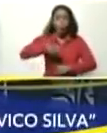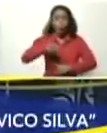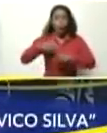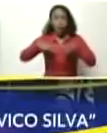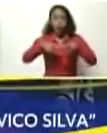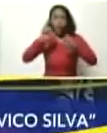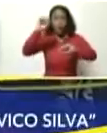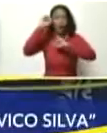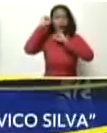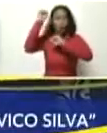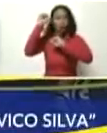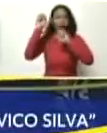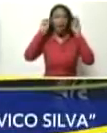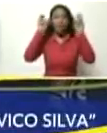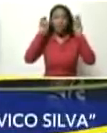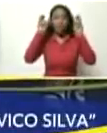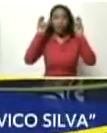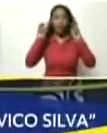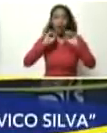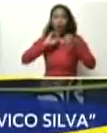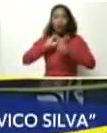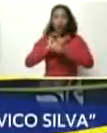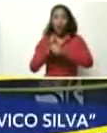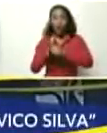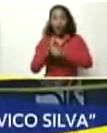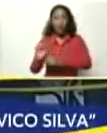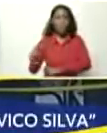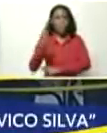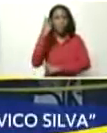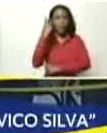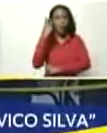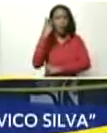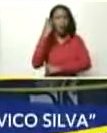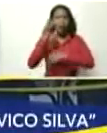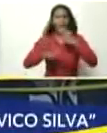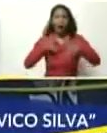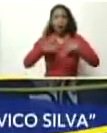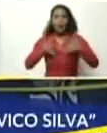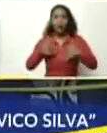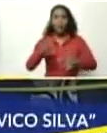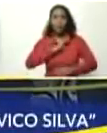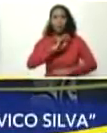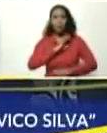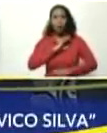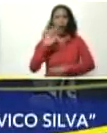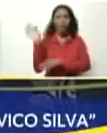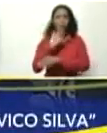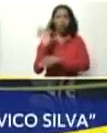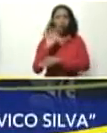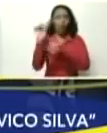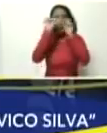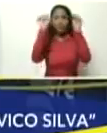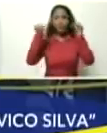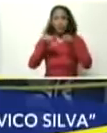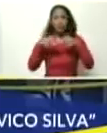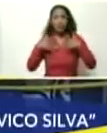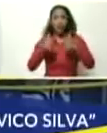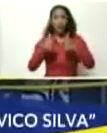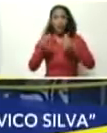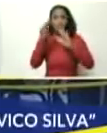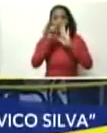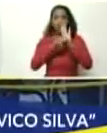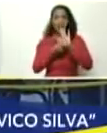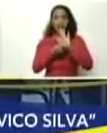de victoria en el tema del COVID-19. Lo primero es el acto propicio para que funcionara el sistema de salud a este nivel,